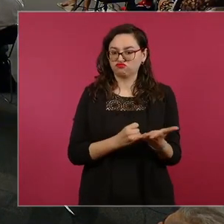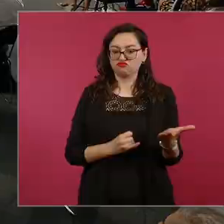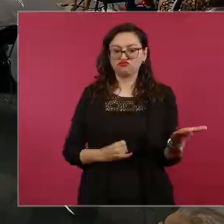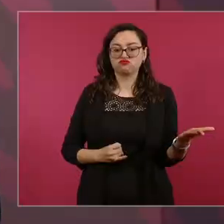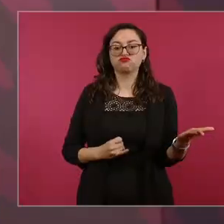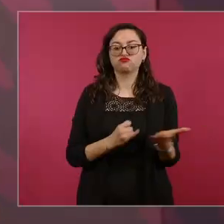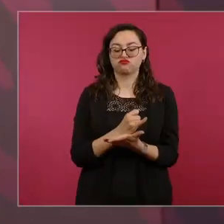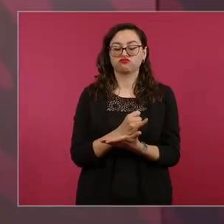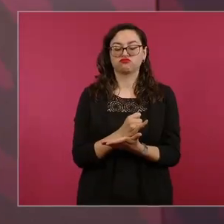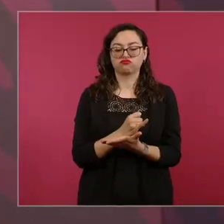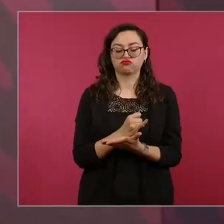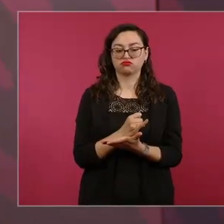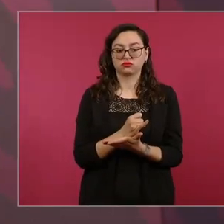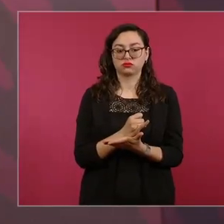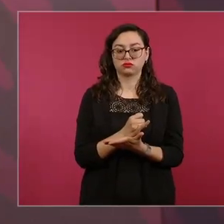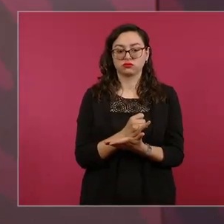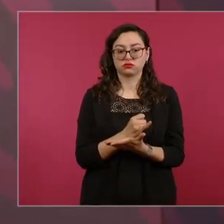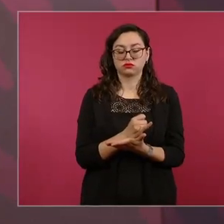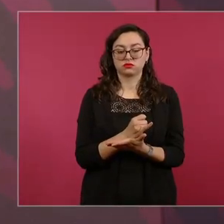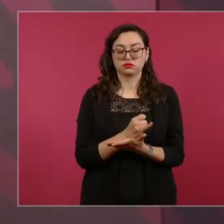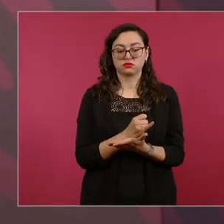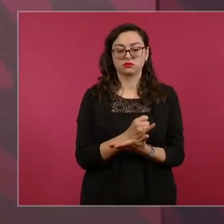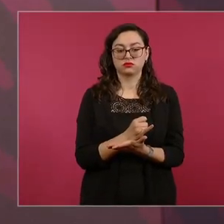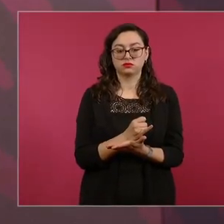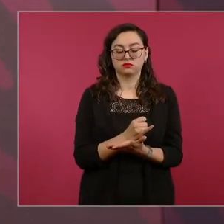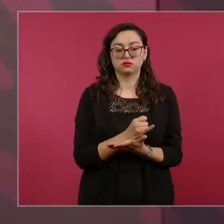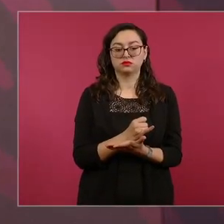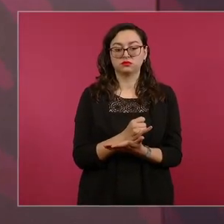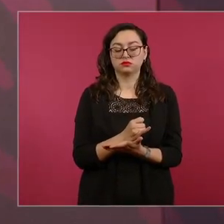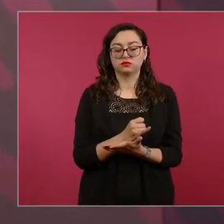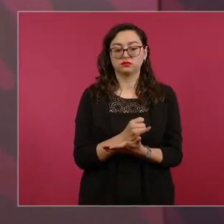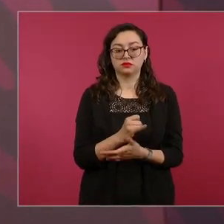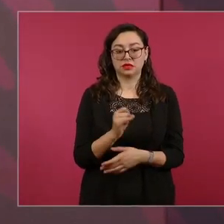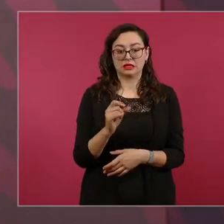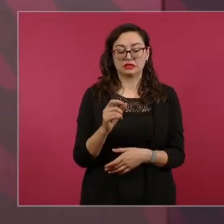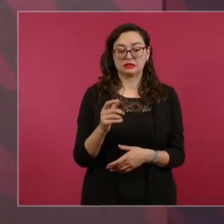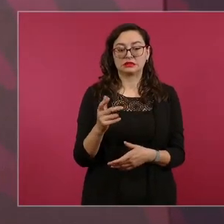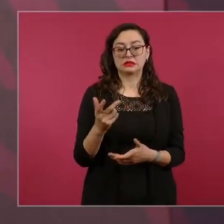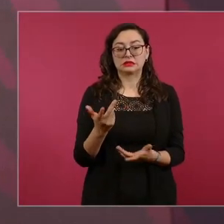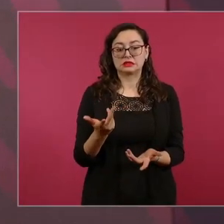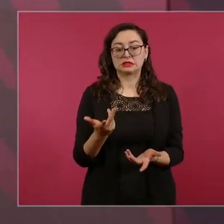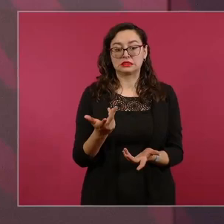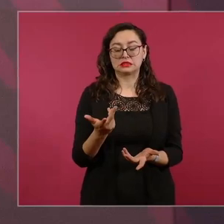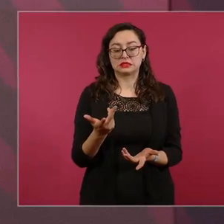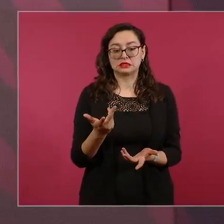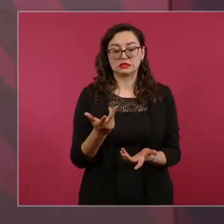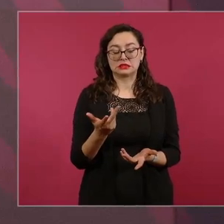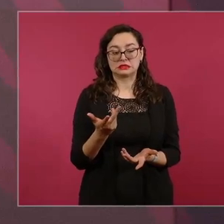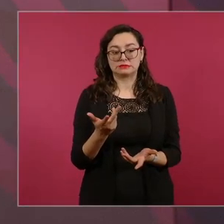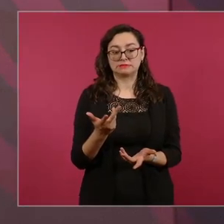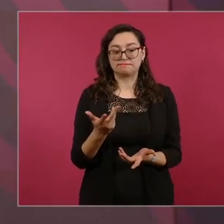el general Cárdenas de invitarlo a